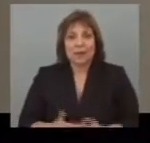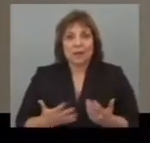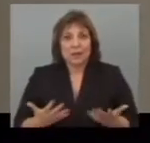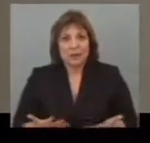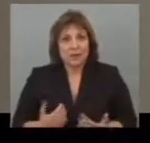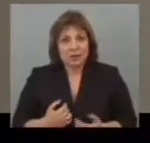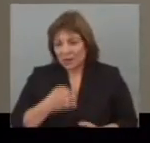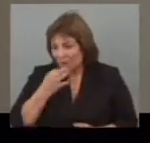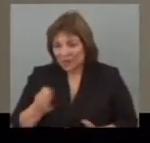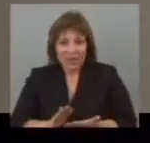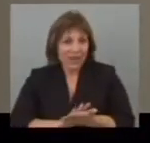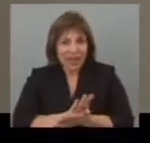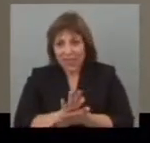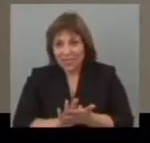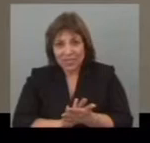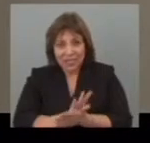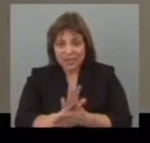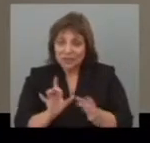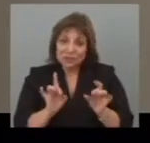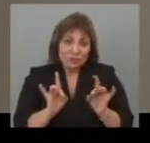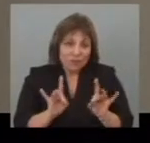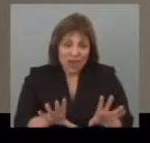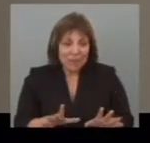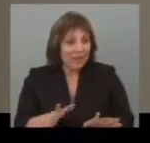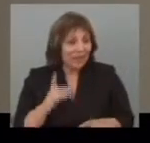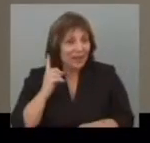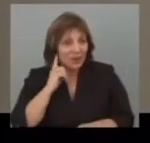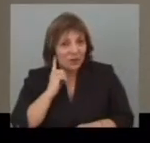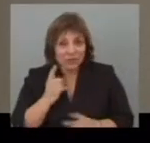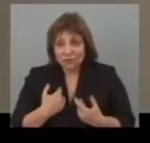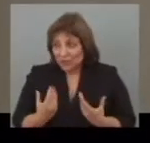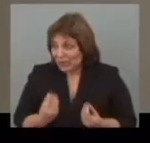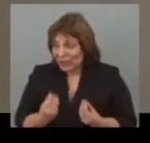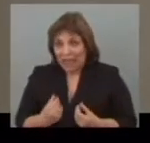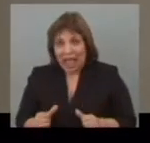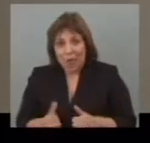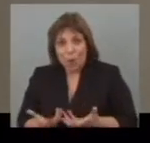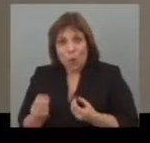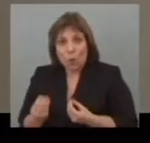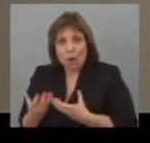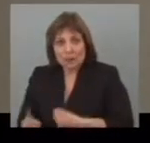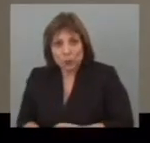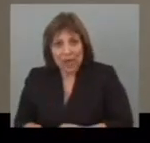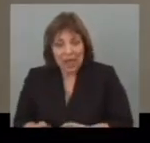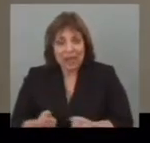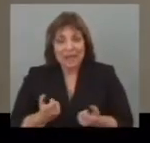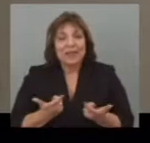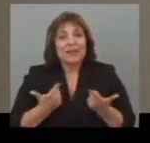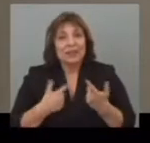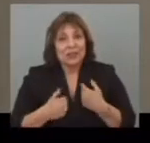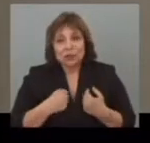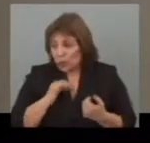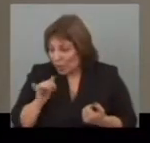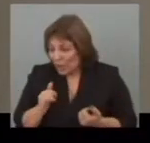Y no necesité decirle nada, simplemente a veces vos decís, no, ¿yo qué puedo hacer? O sea, no tengo una historia